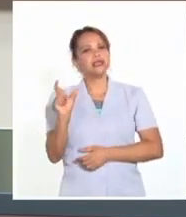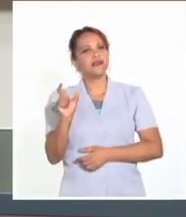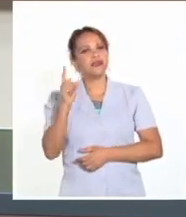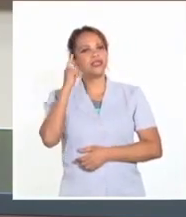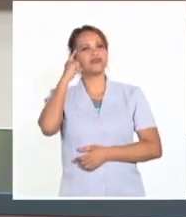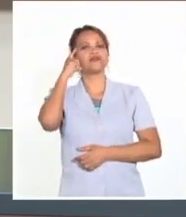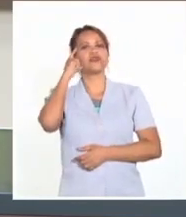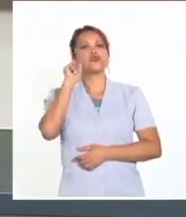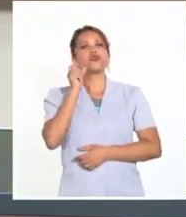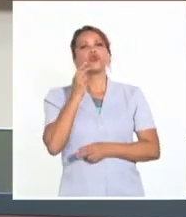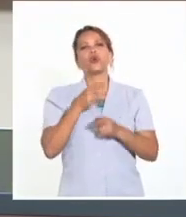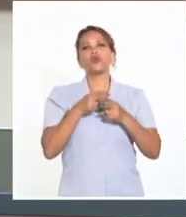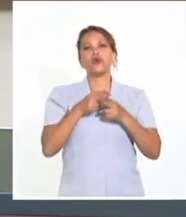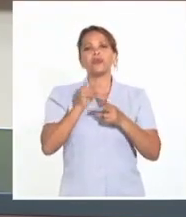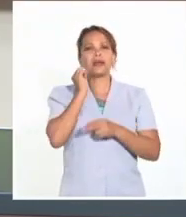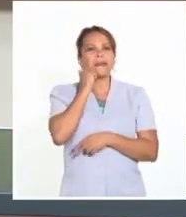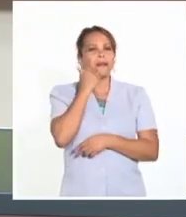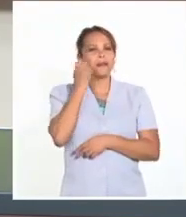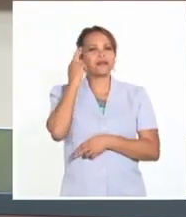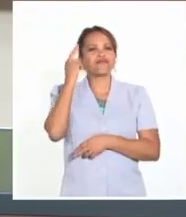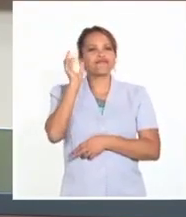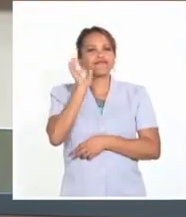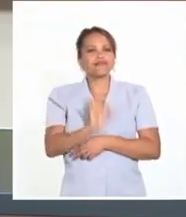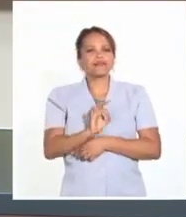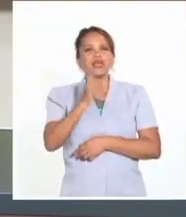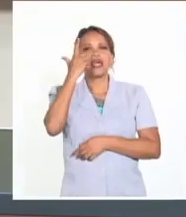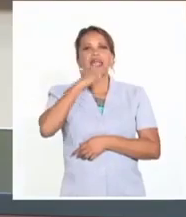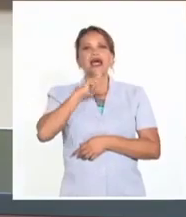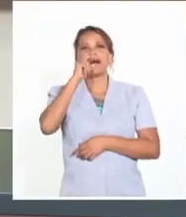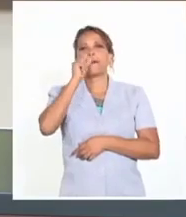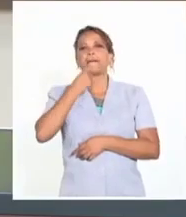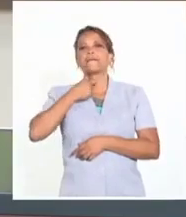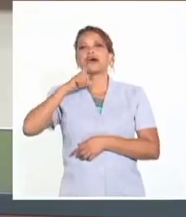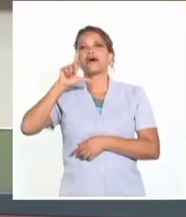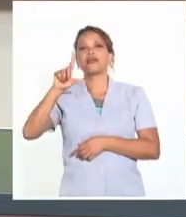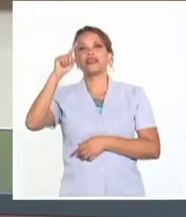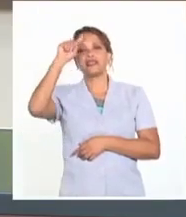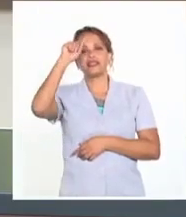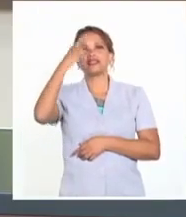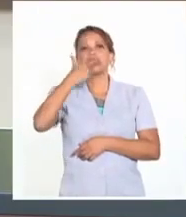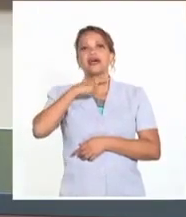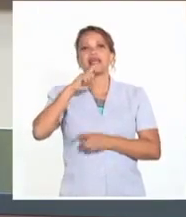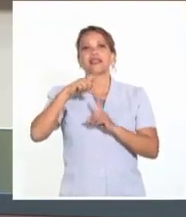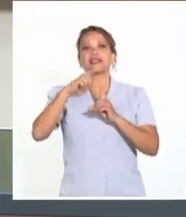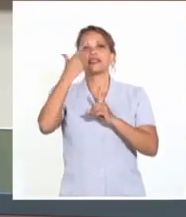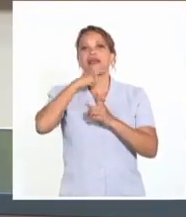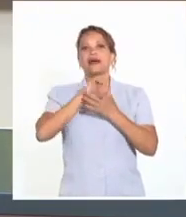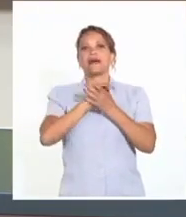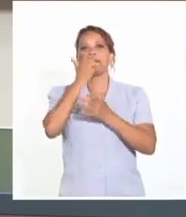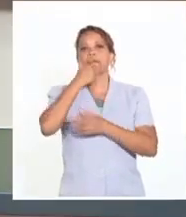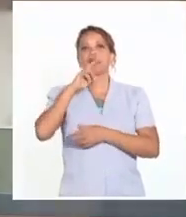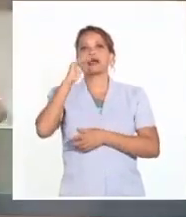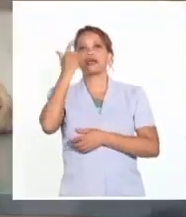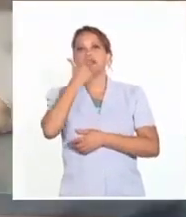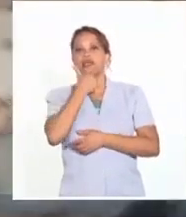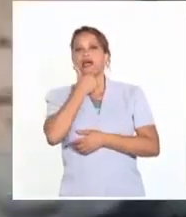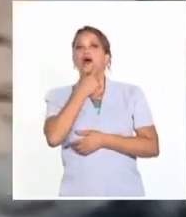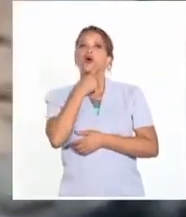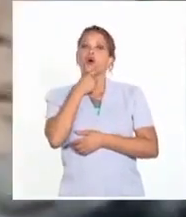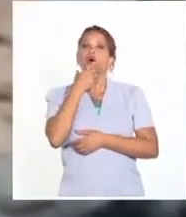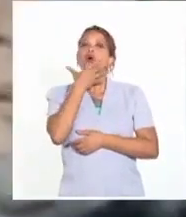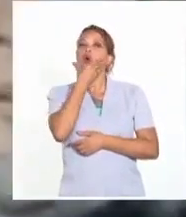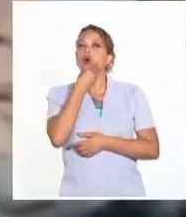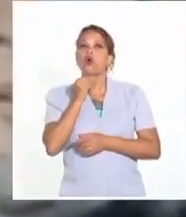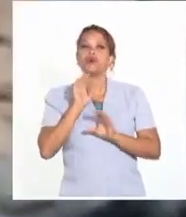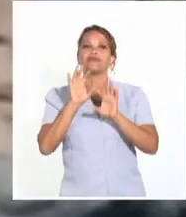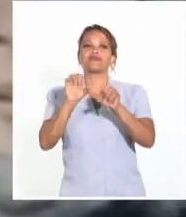uno de los nombres que recordamos siempre es el de Abel Santamaría un joven asesinado tras el fracaso de la acción Armada vamos a ver cómo nos